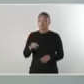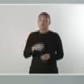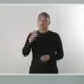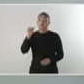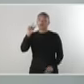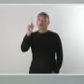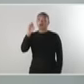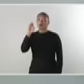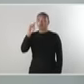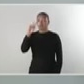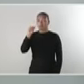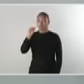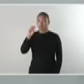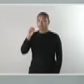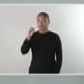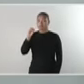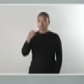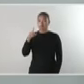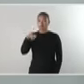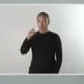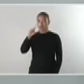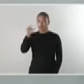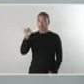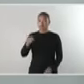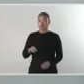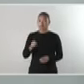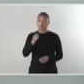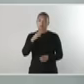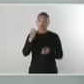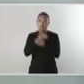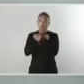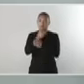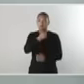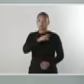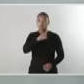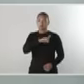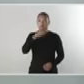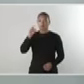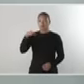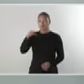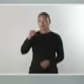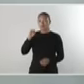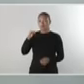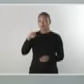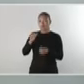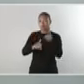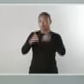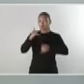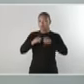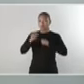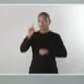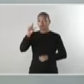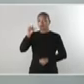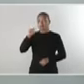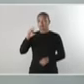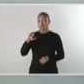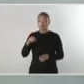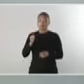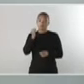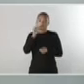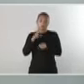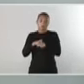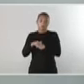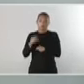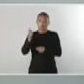Alberto Sánchez Neri como secretario de salud al químicos Salazar como secretario de finanzas a Roberto Herrera como secretario de